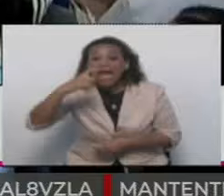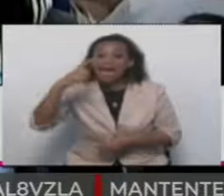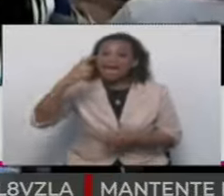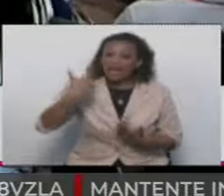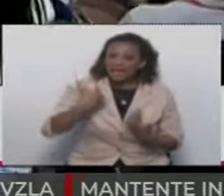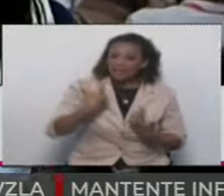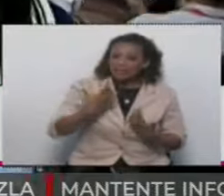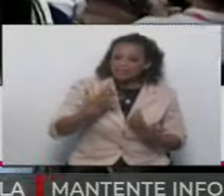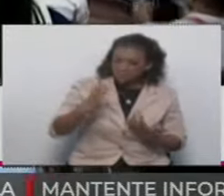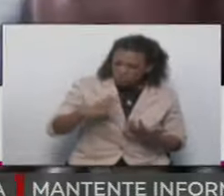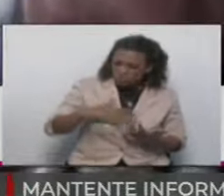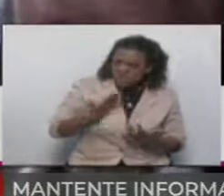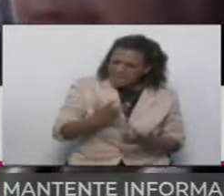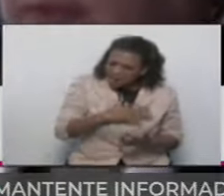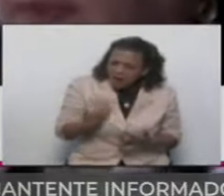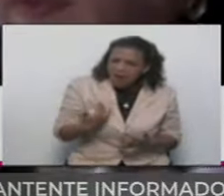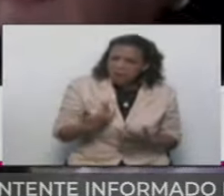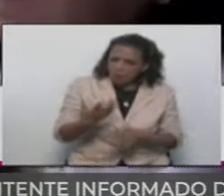gobernantes.